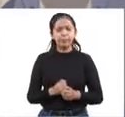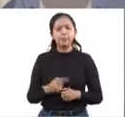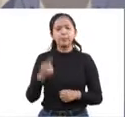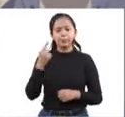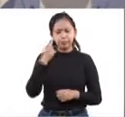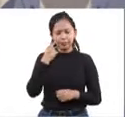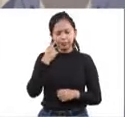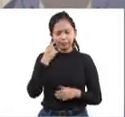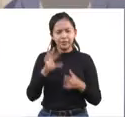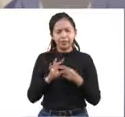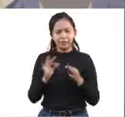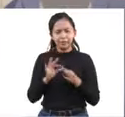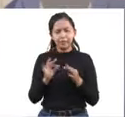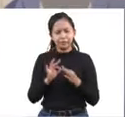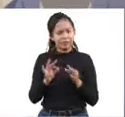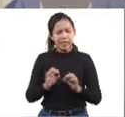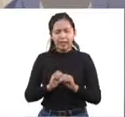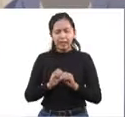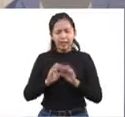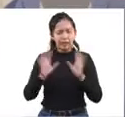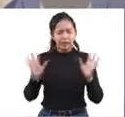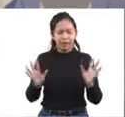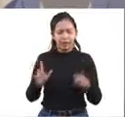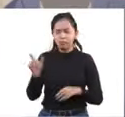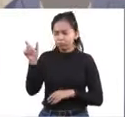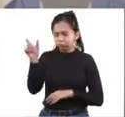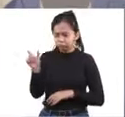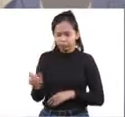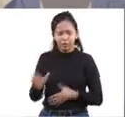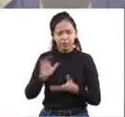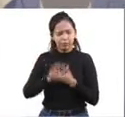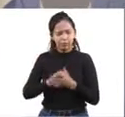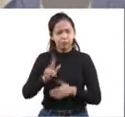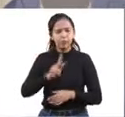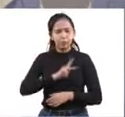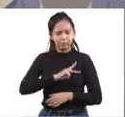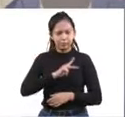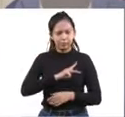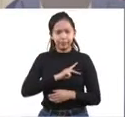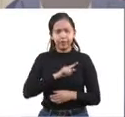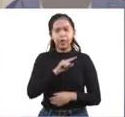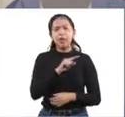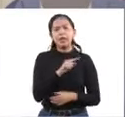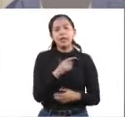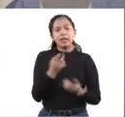perfectamente la filosofía de mi esposo y creo que les aplica a ustedes como dreamers.